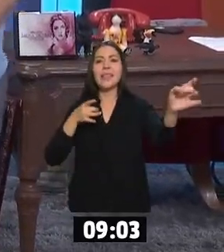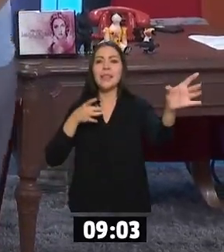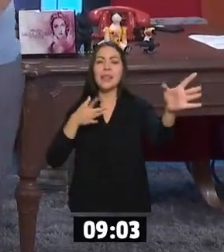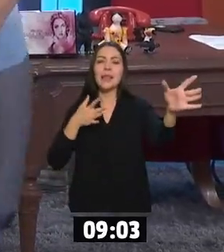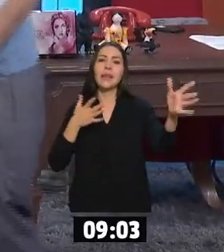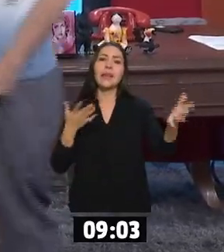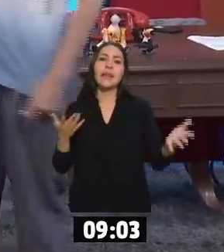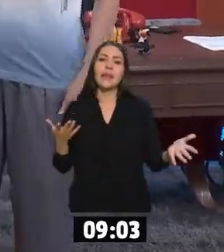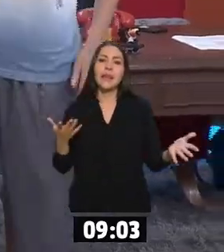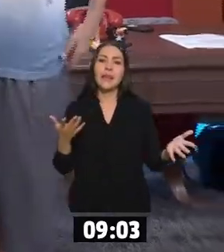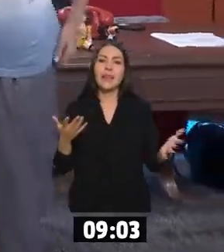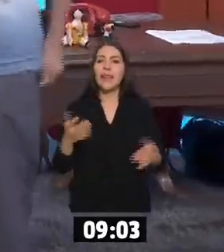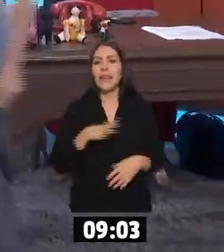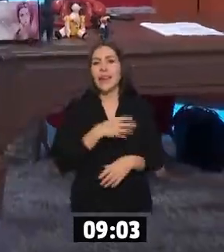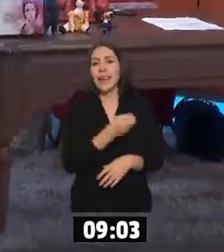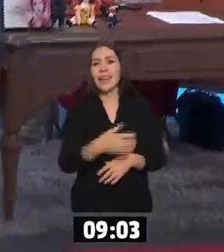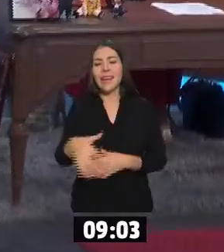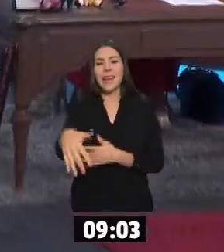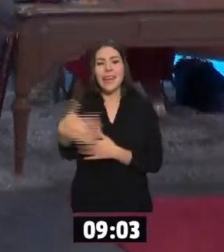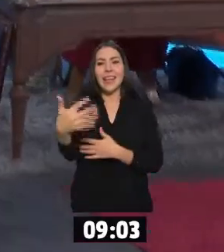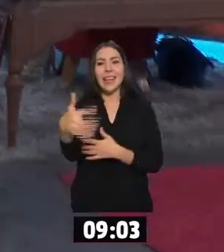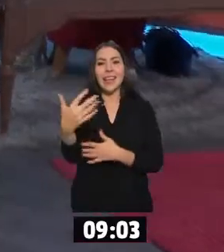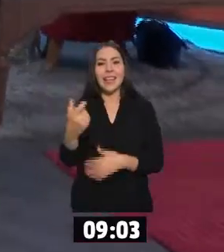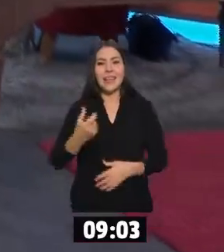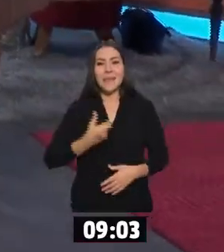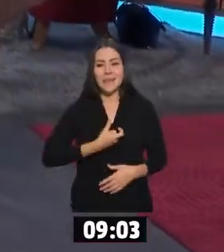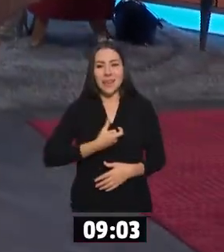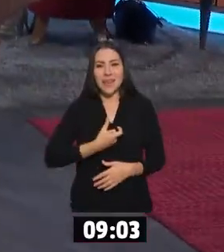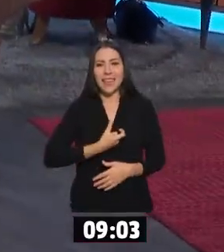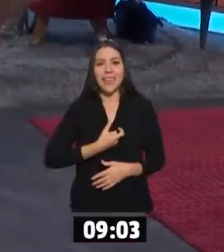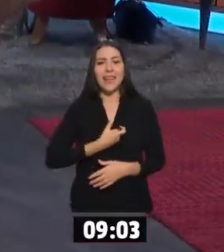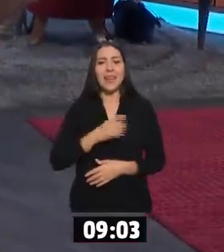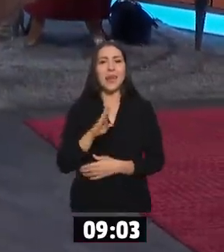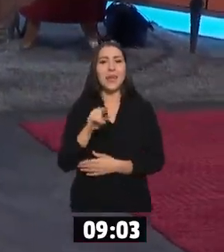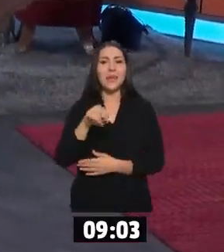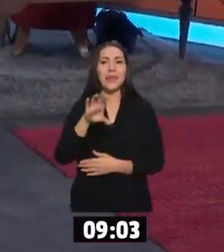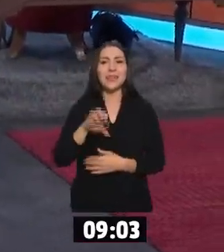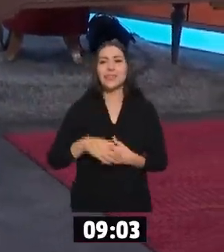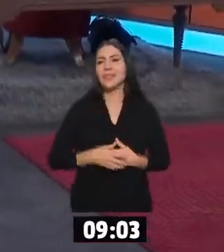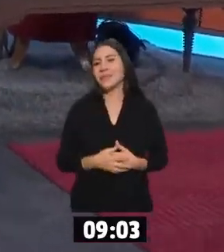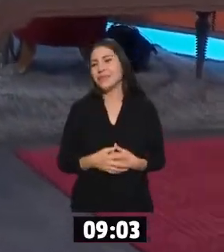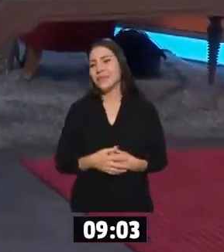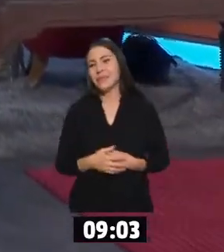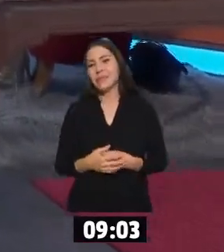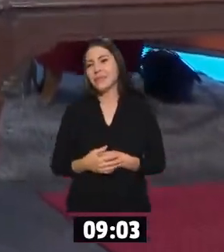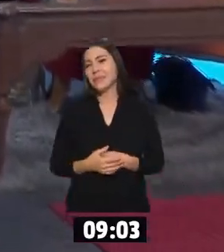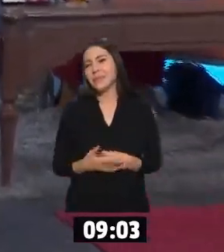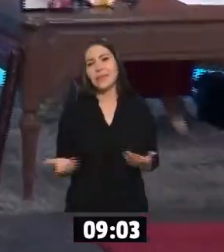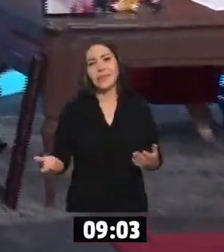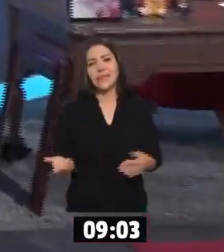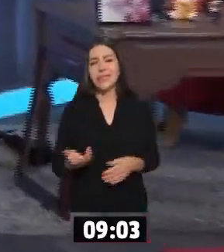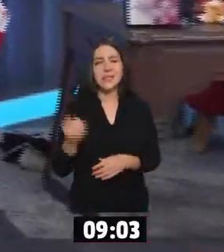no. 2. Nos trajimos 15 mendigas medallas de bronce, señores. 14. Bueno, pues un bendito.